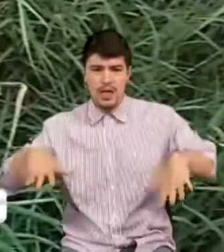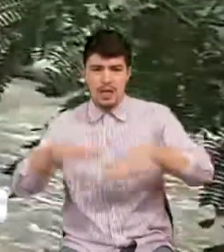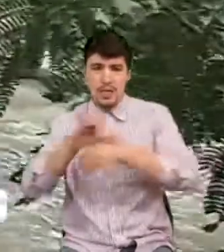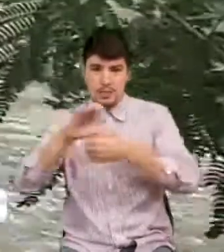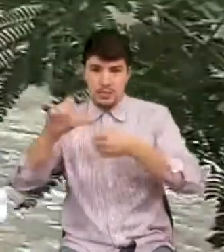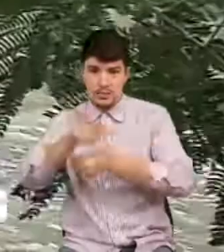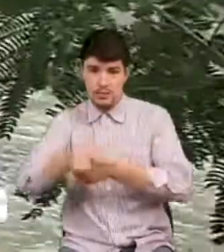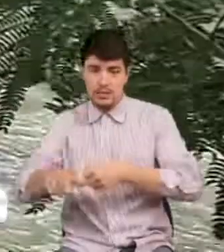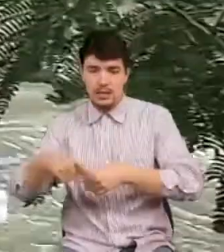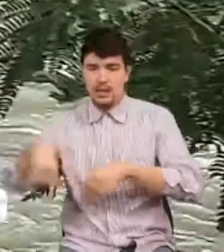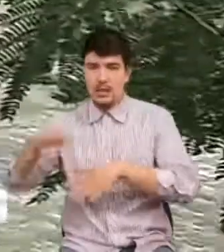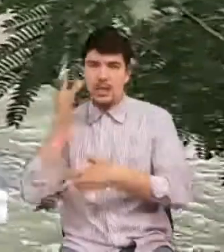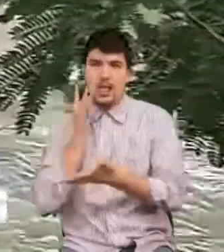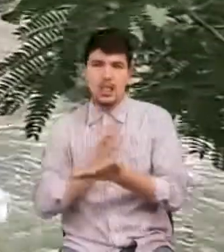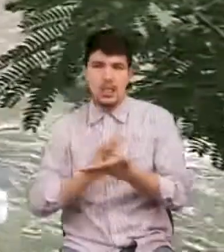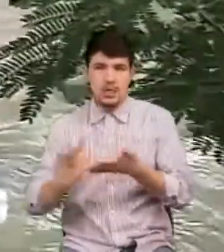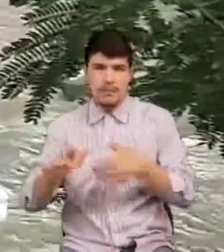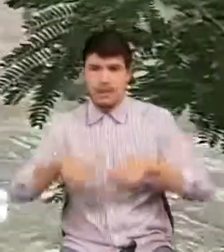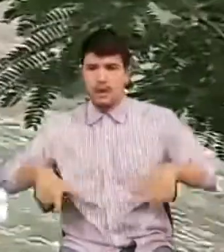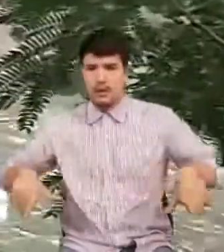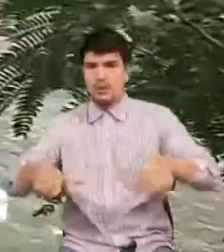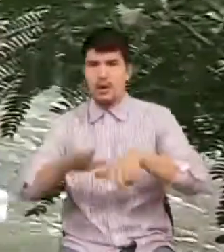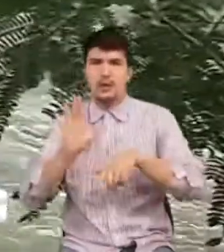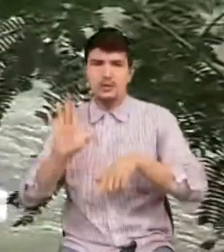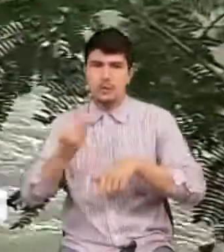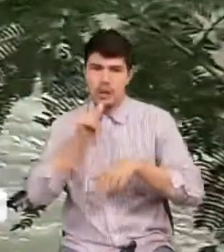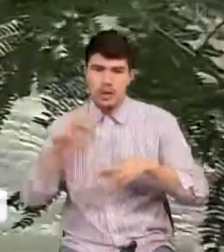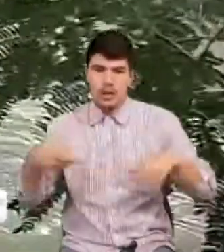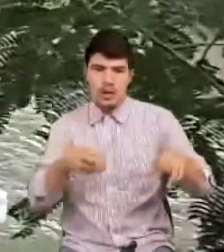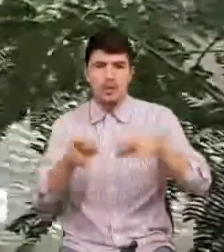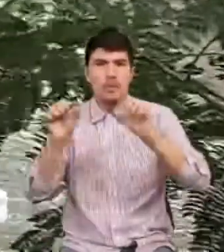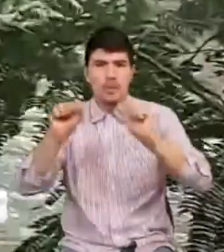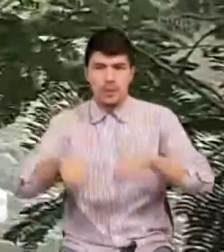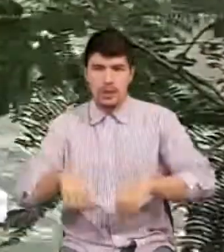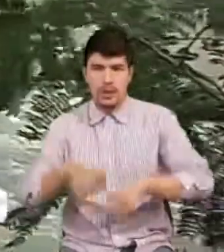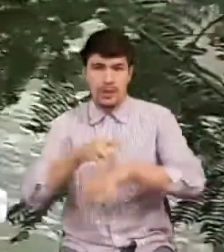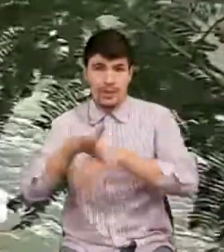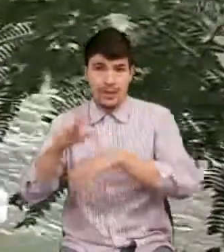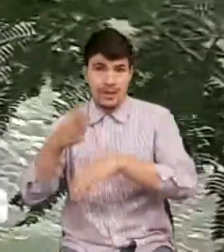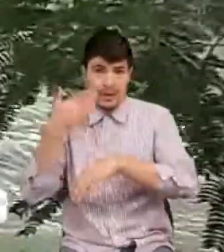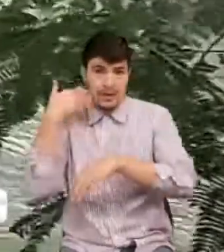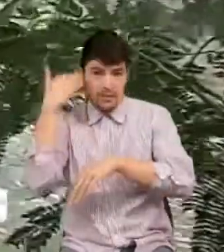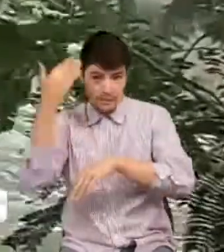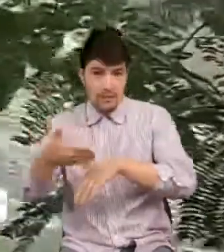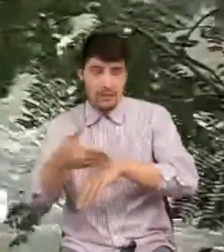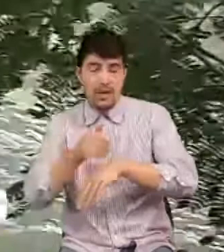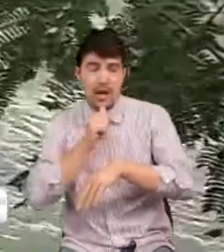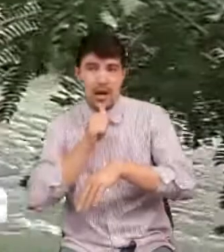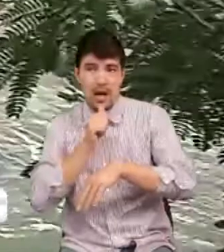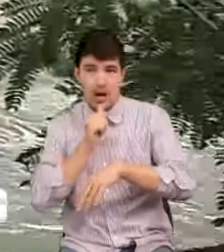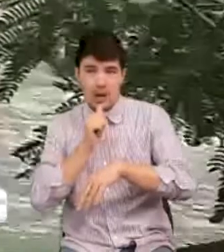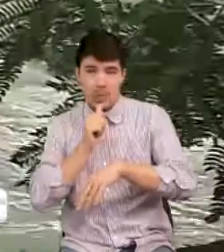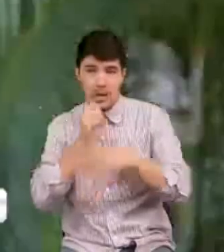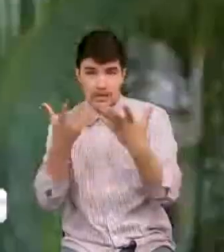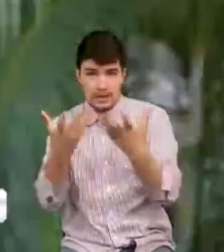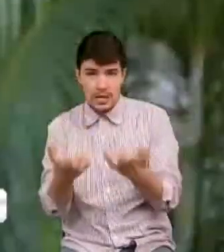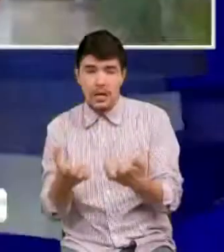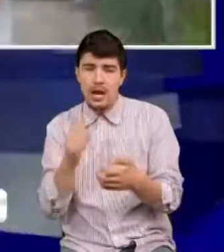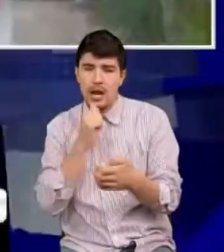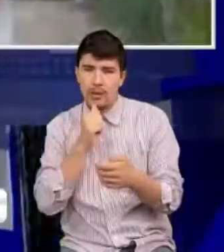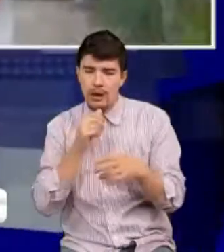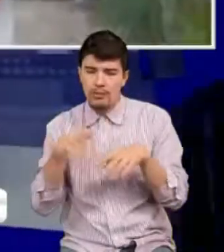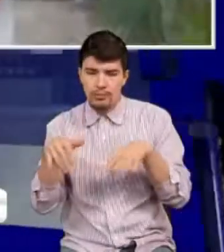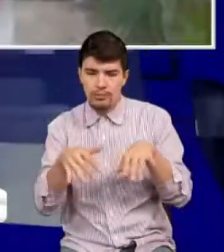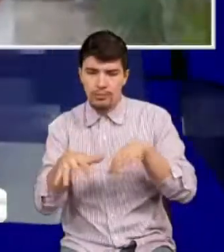hará una ronda de limpieza por puntos críticos del río Pamplonita para permitir en estos tiempos secos que el agua fluya de manera normal. Pues